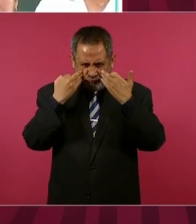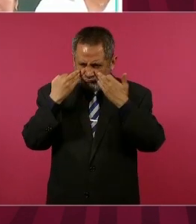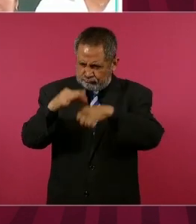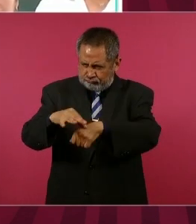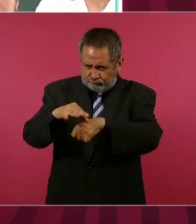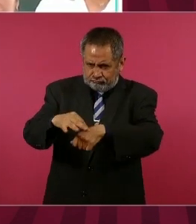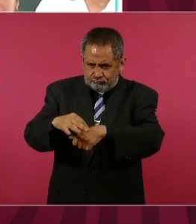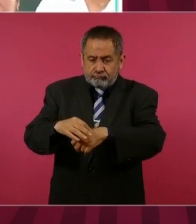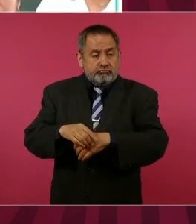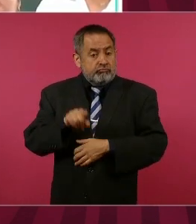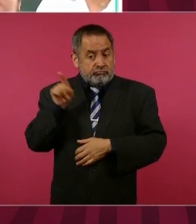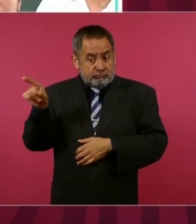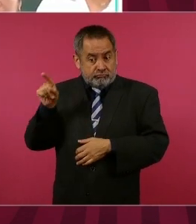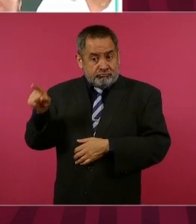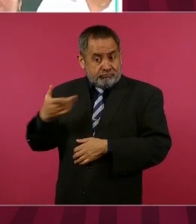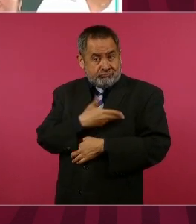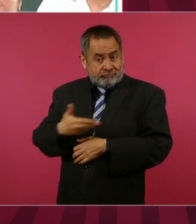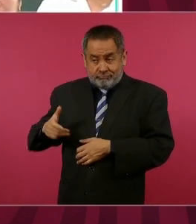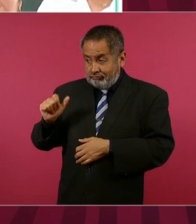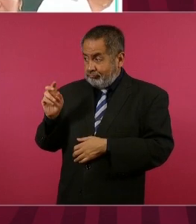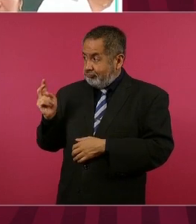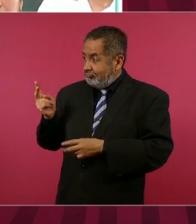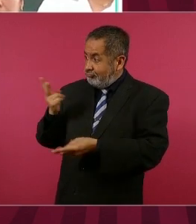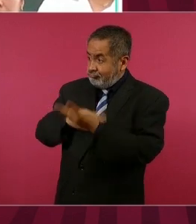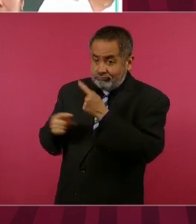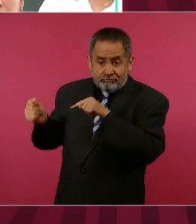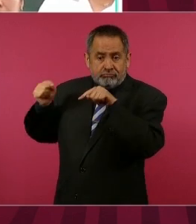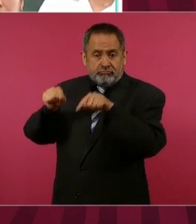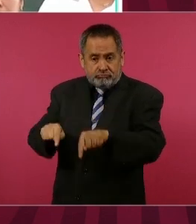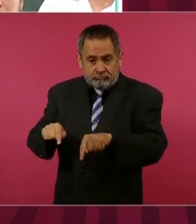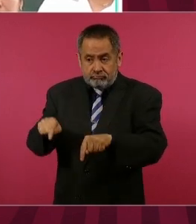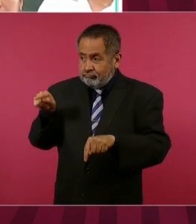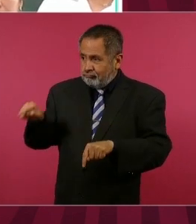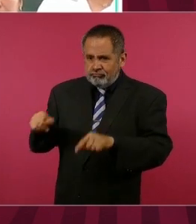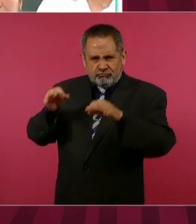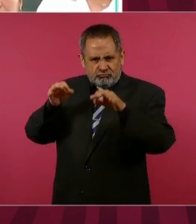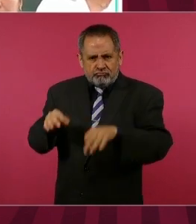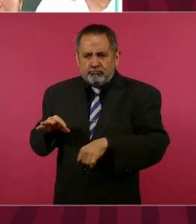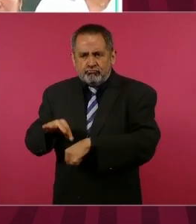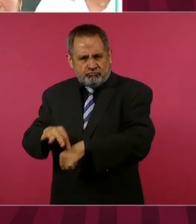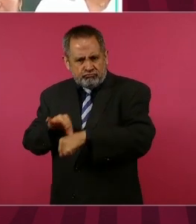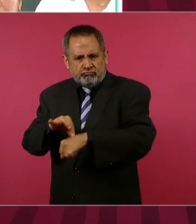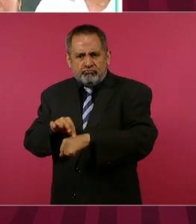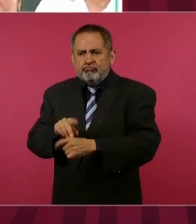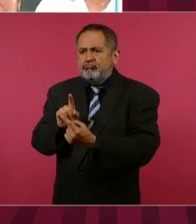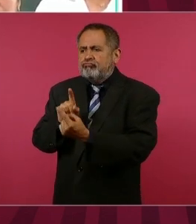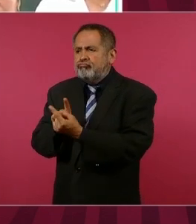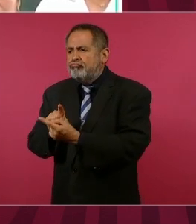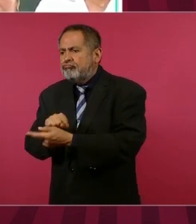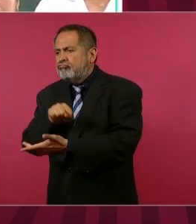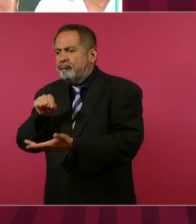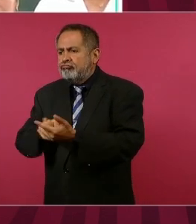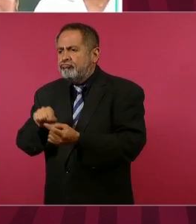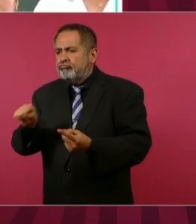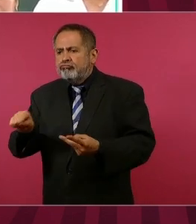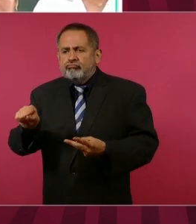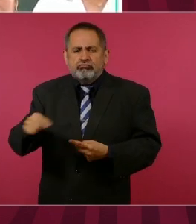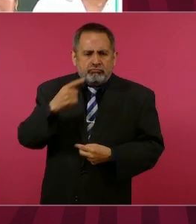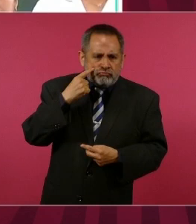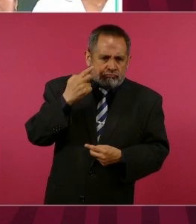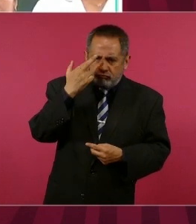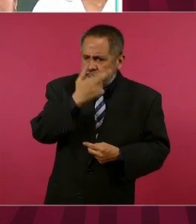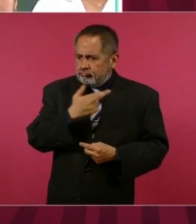que cuando usted ha visitado nuestra entidad, ha supervisado personalmente, punto por punto, cada detalle. Y